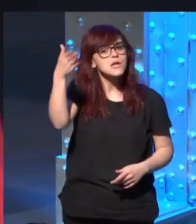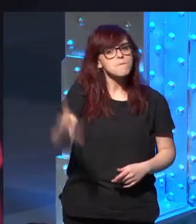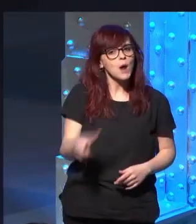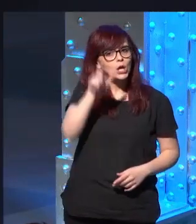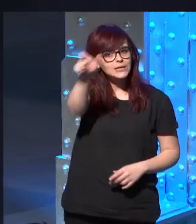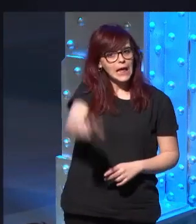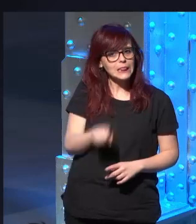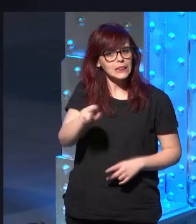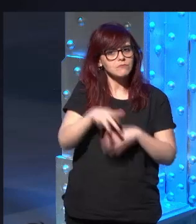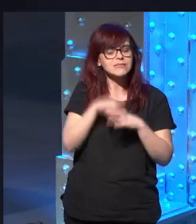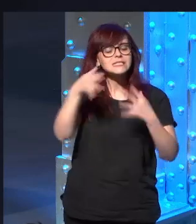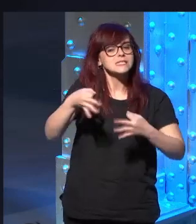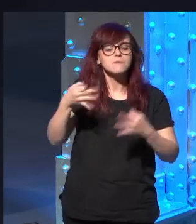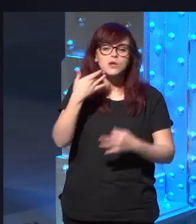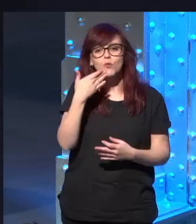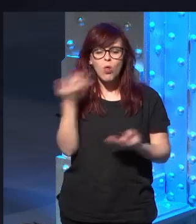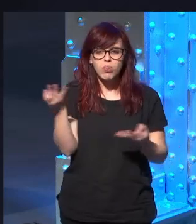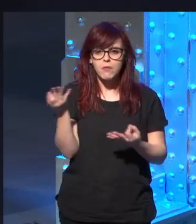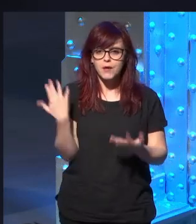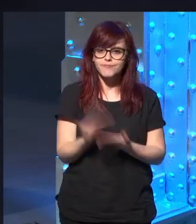ellas hablando de sus